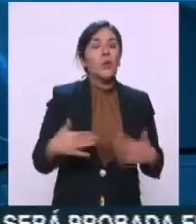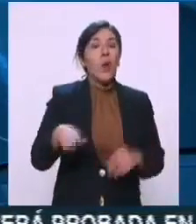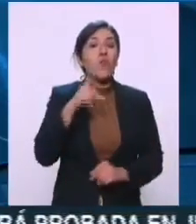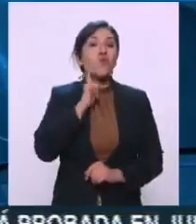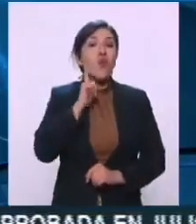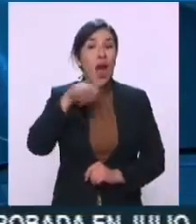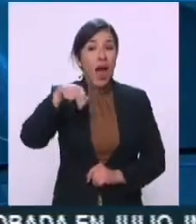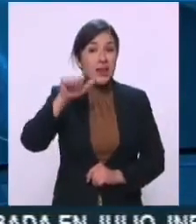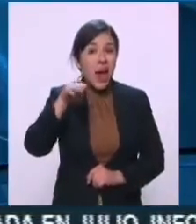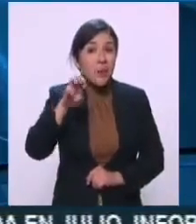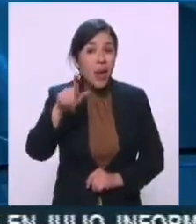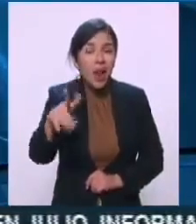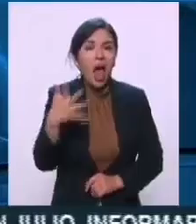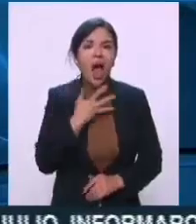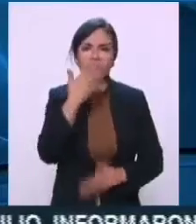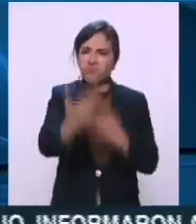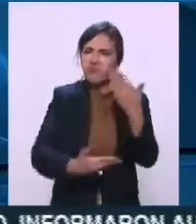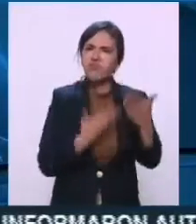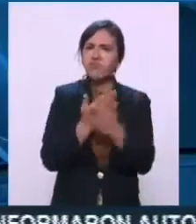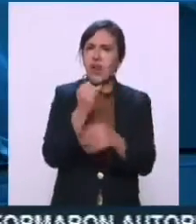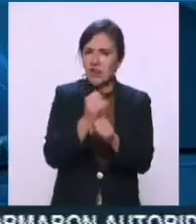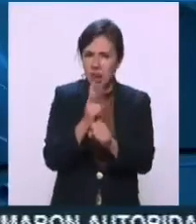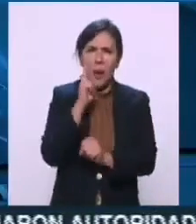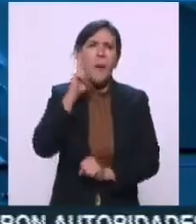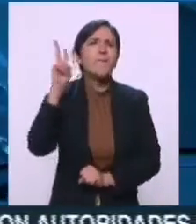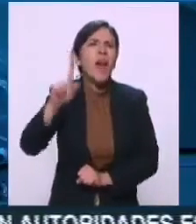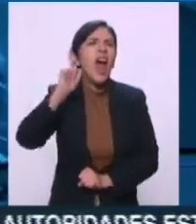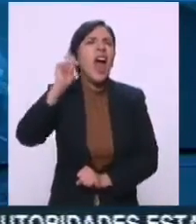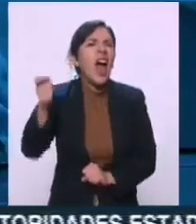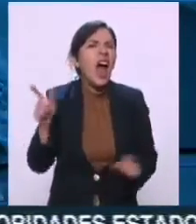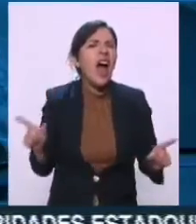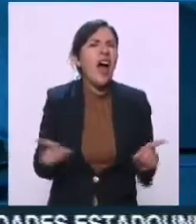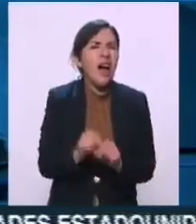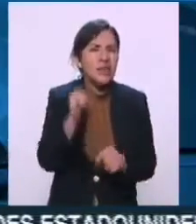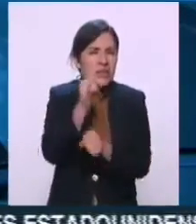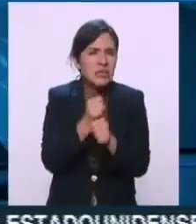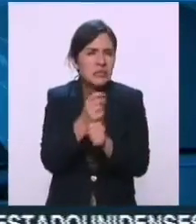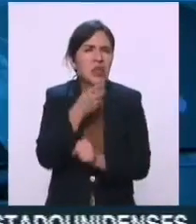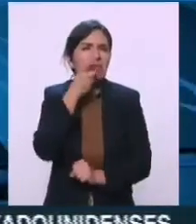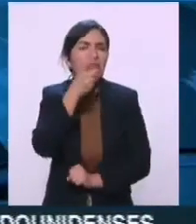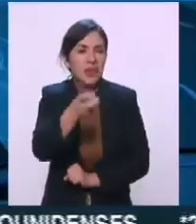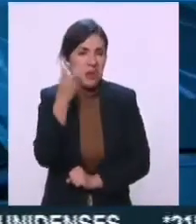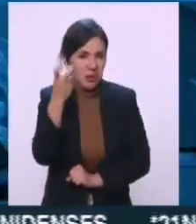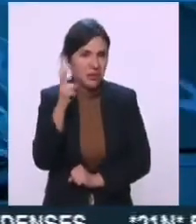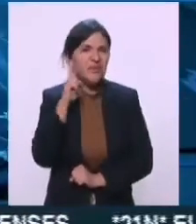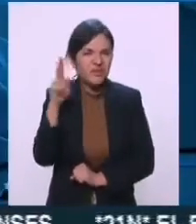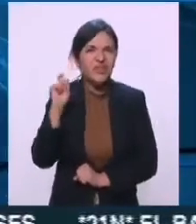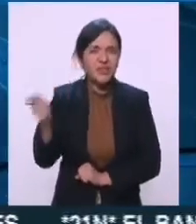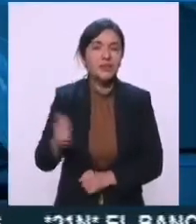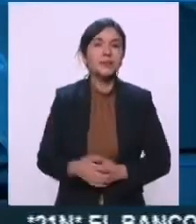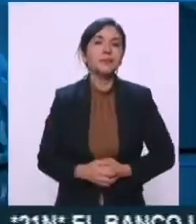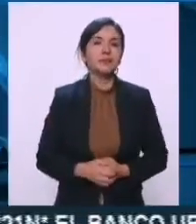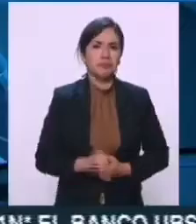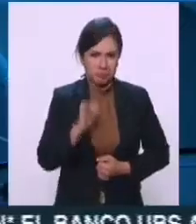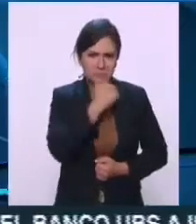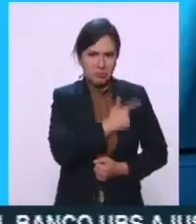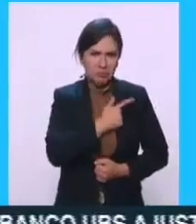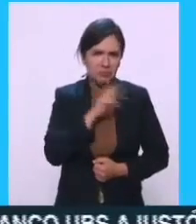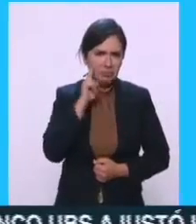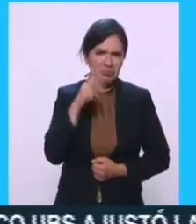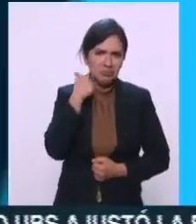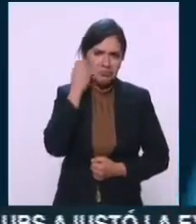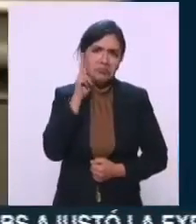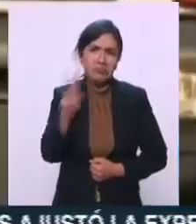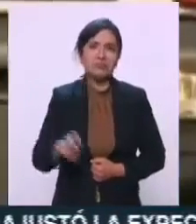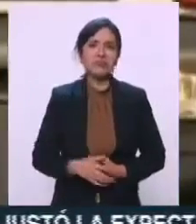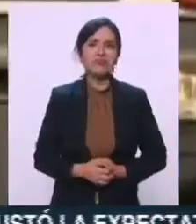Hernández presentó una investigación, y ¿qué te parece si vamos a escuchar un poquito de lo que sobre esta investigación le dijo a Carmen Aristegui? Me parece muy bien, Juan, vamos a